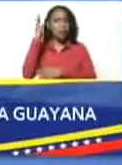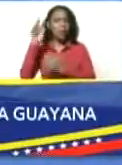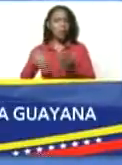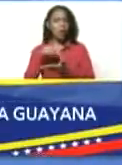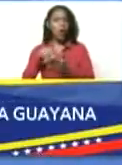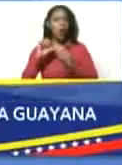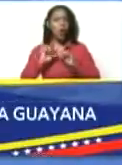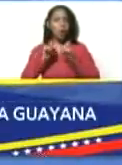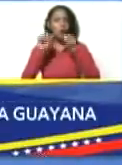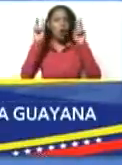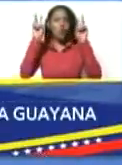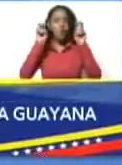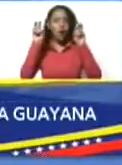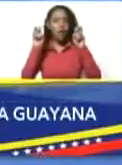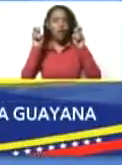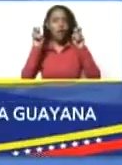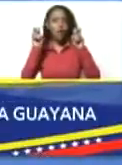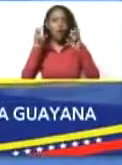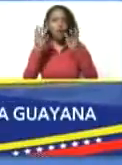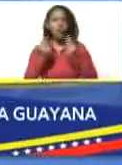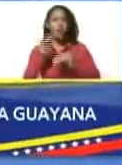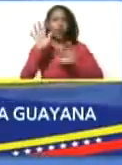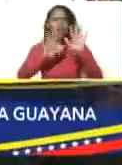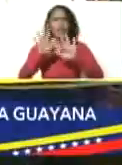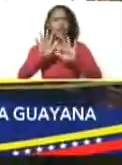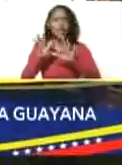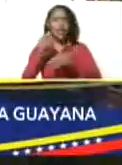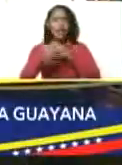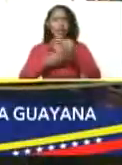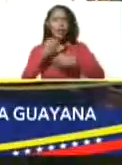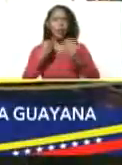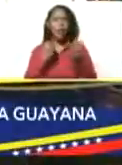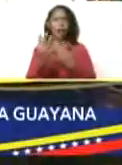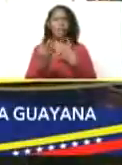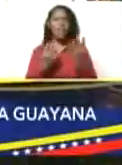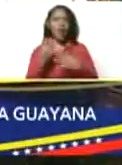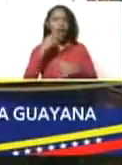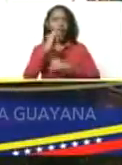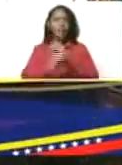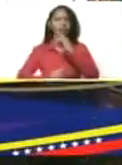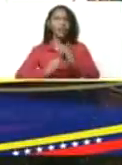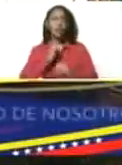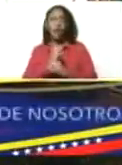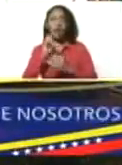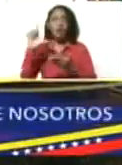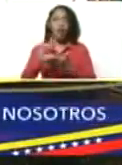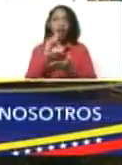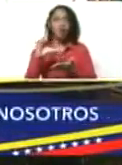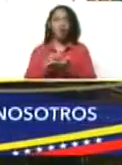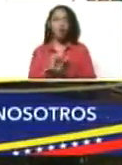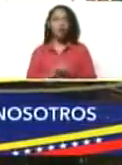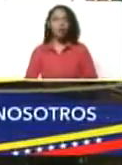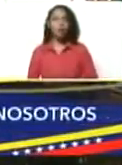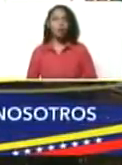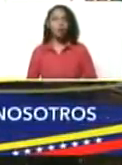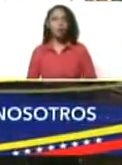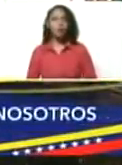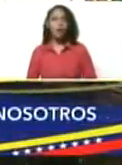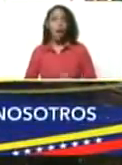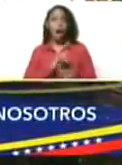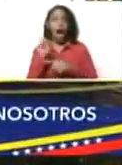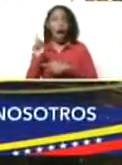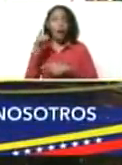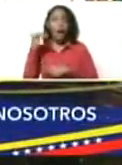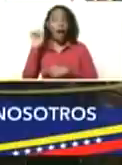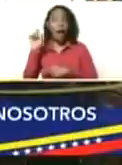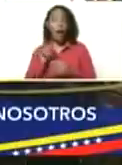cuando inauguramos la edición número 15 de la Feria Internacional del Libro. Ahí estaba